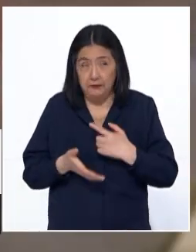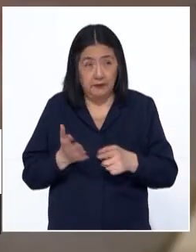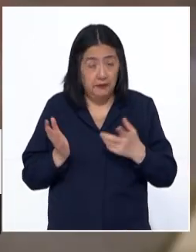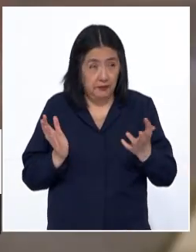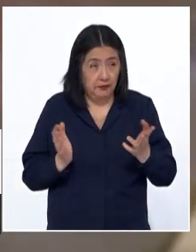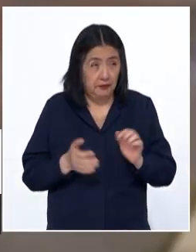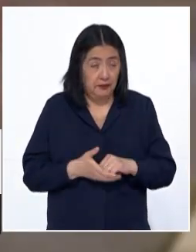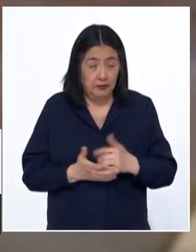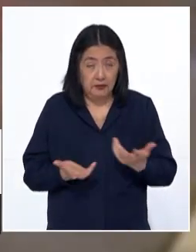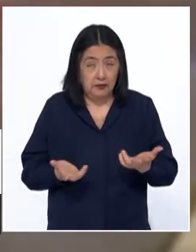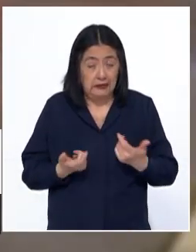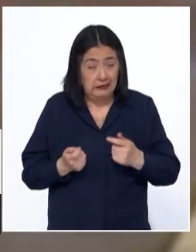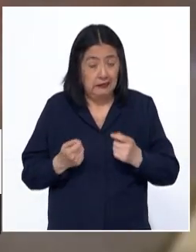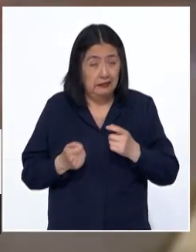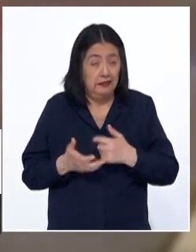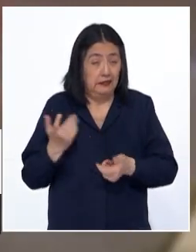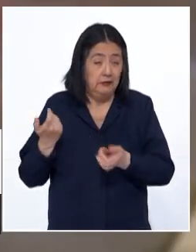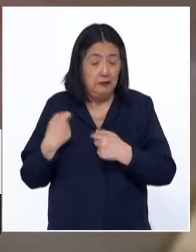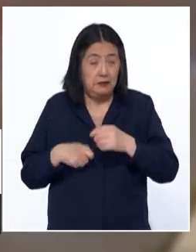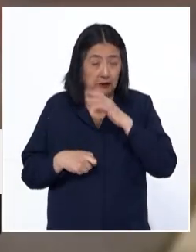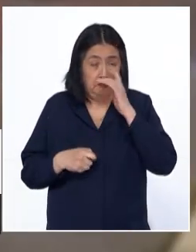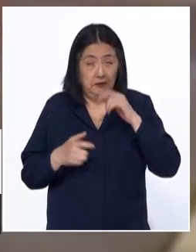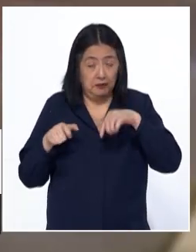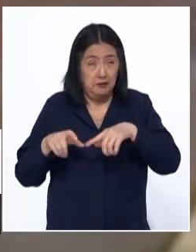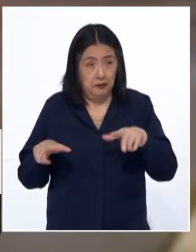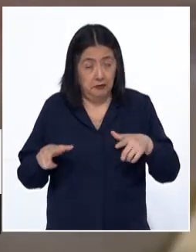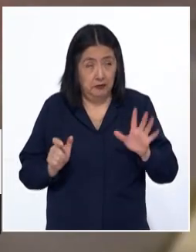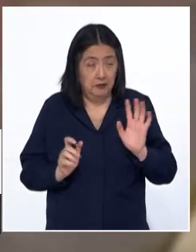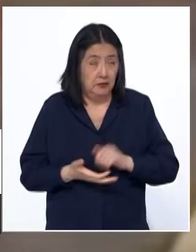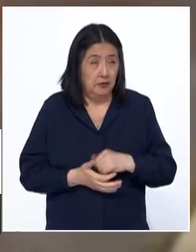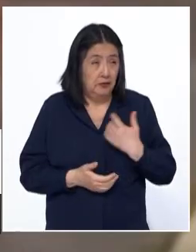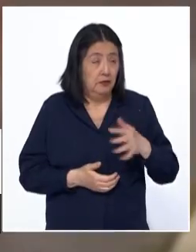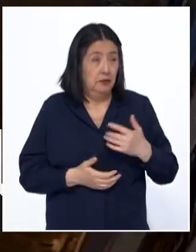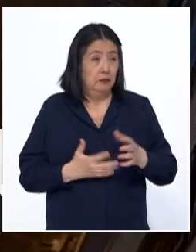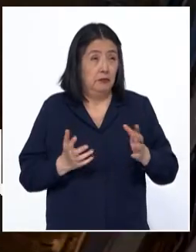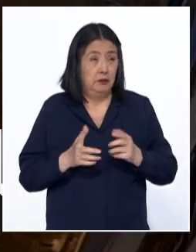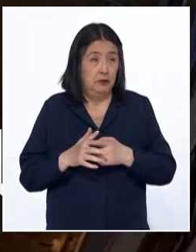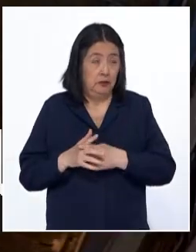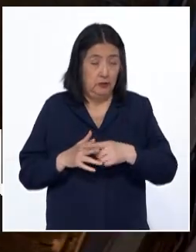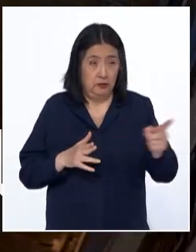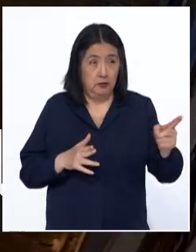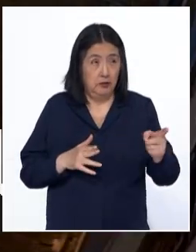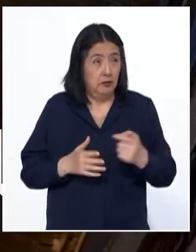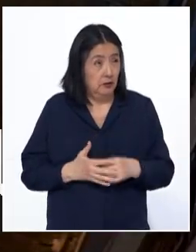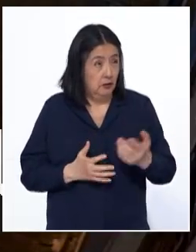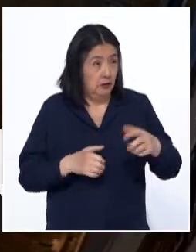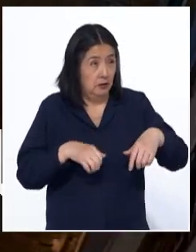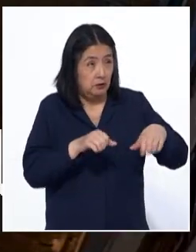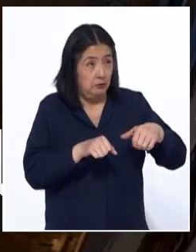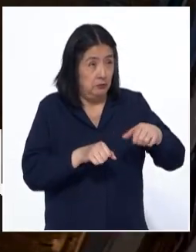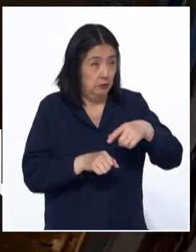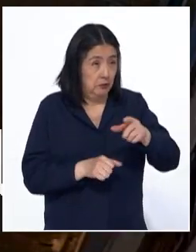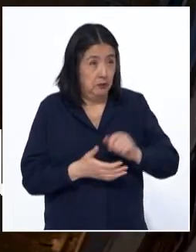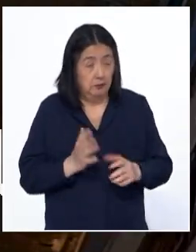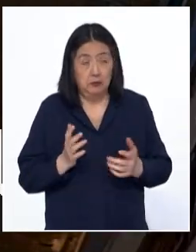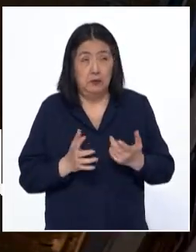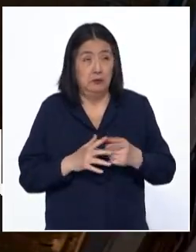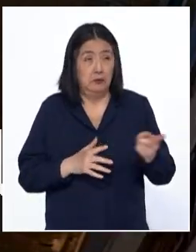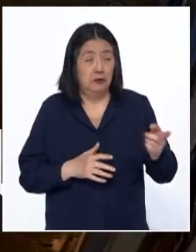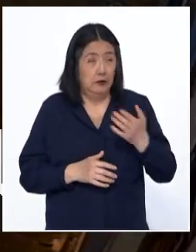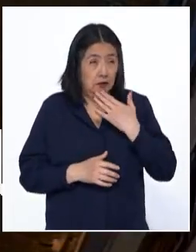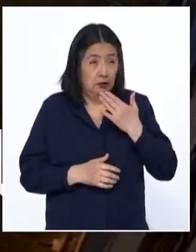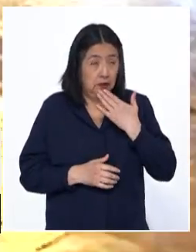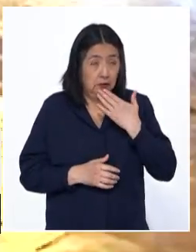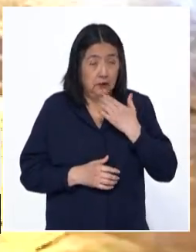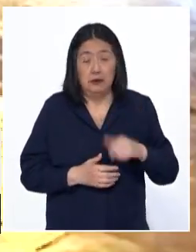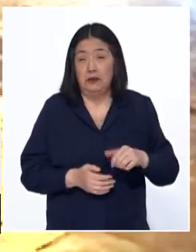habría sido atreverse a intentar vender droga en la zona. Luego corre y el hombre que lo espera en una moto para fugar es nada menos